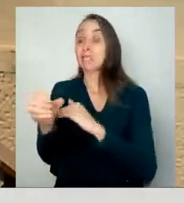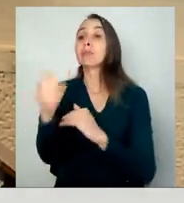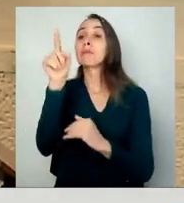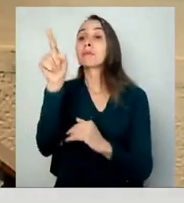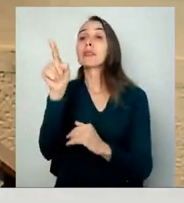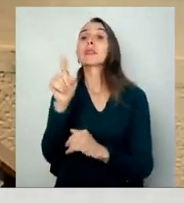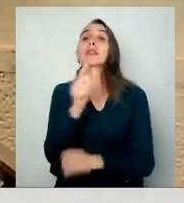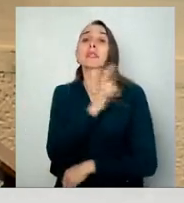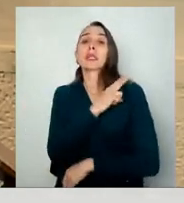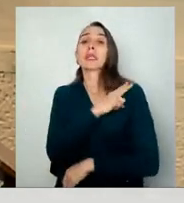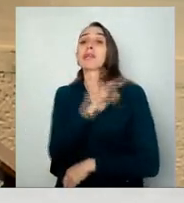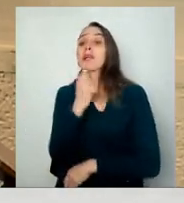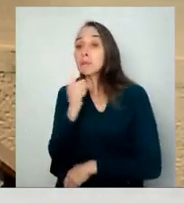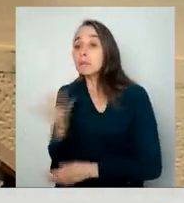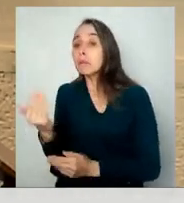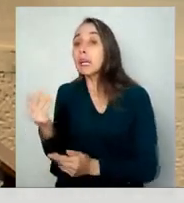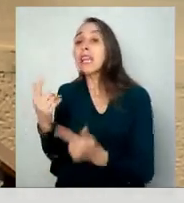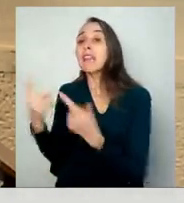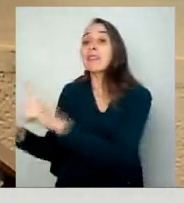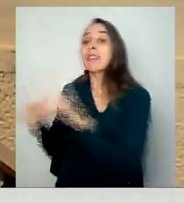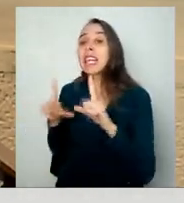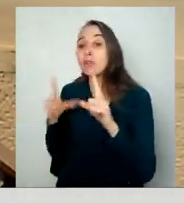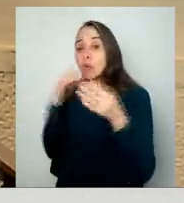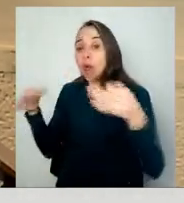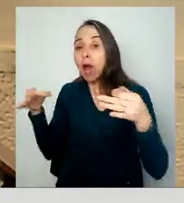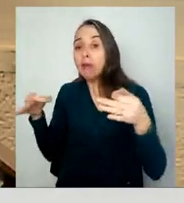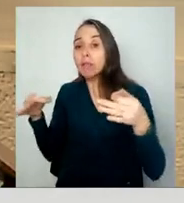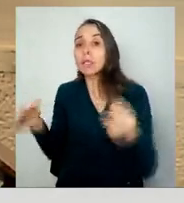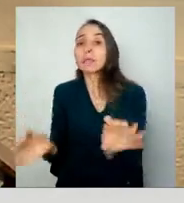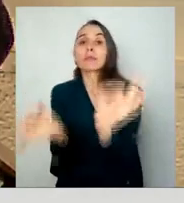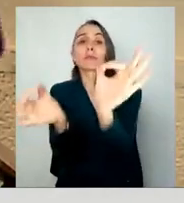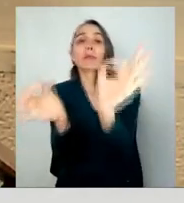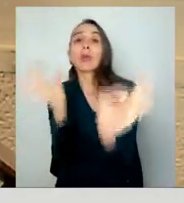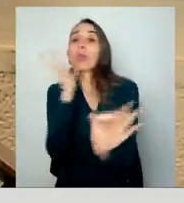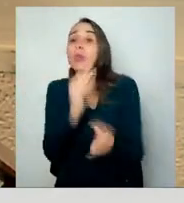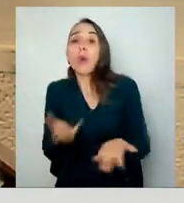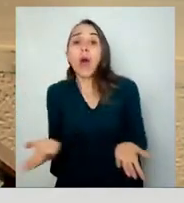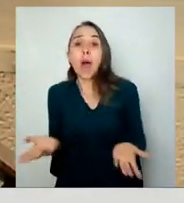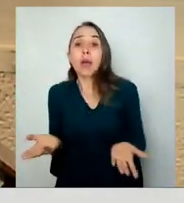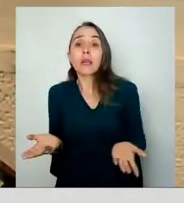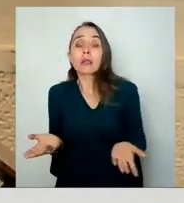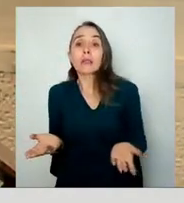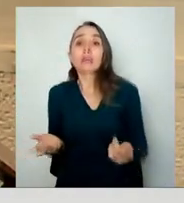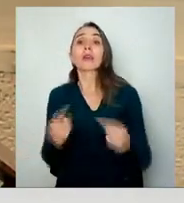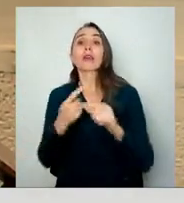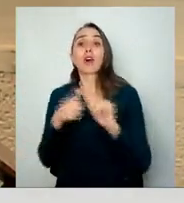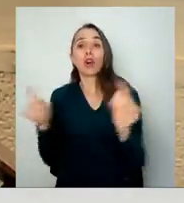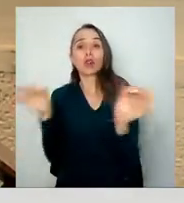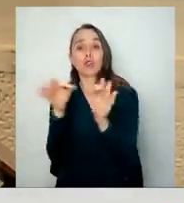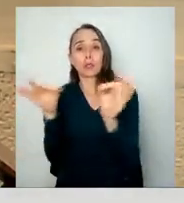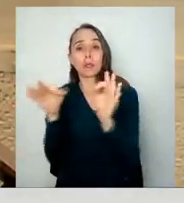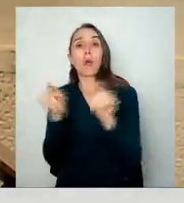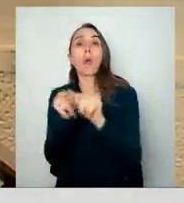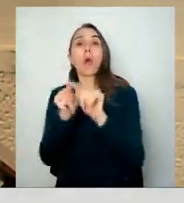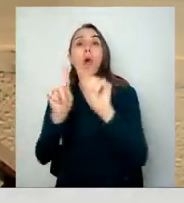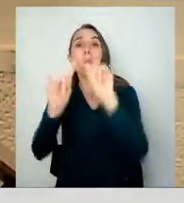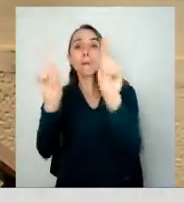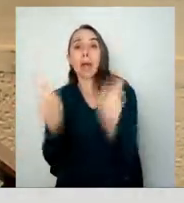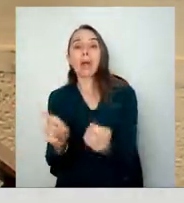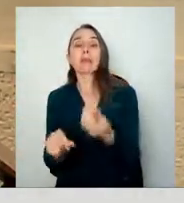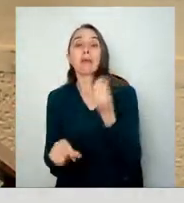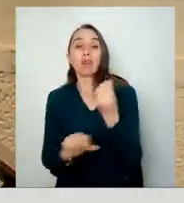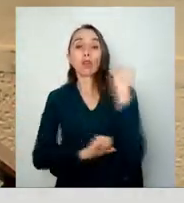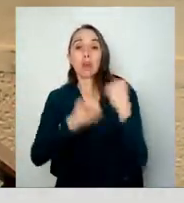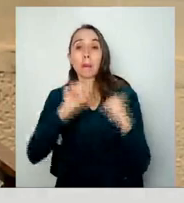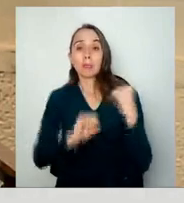no lo tiene a la vista ni a la mano y que bueno voy a hacer otro paréntesis ya que bueno que las empresas soliciten